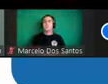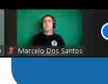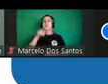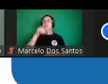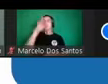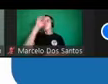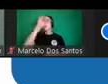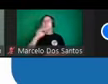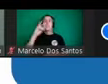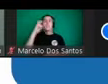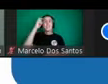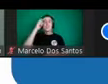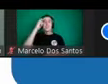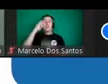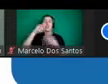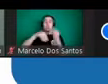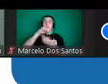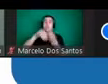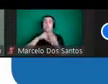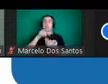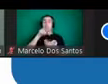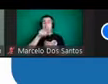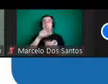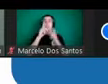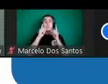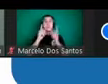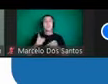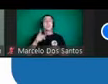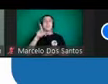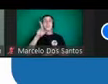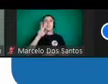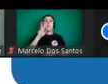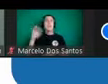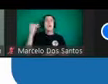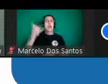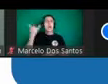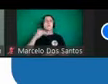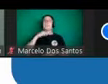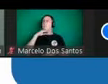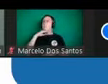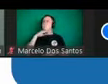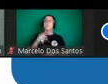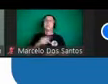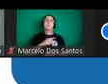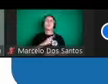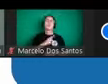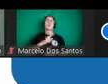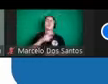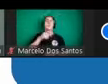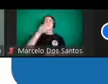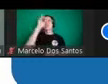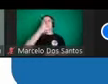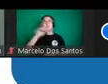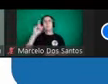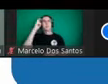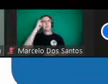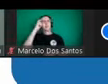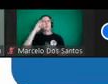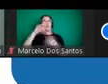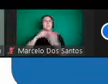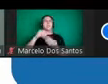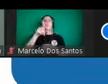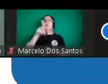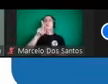importante tener en cuenta que hay muchas personas con discapacidad psicosocial, incluso muchas que por ahí no se declaran